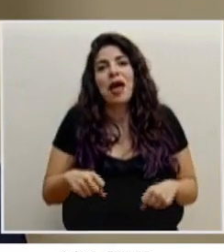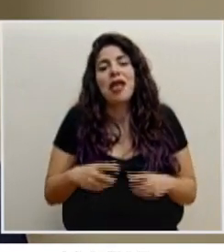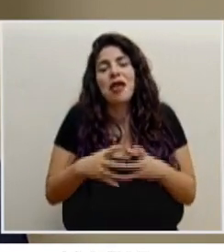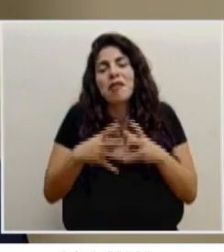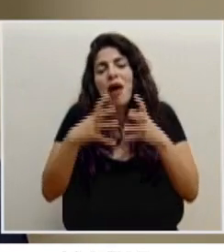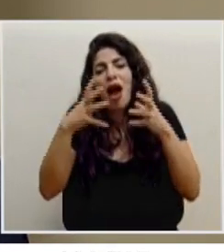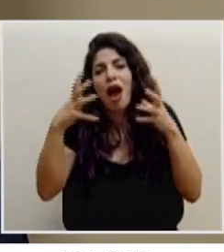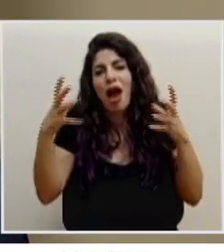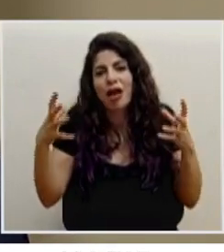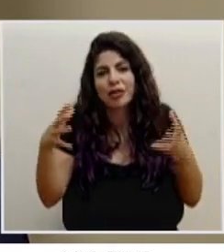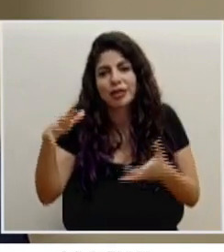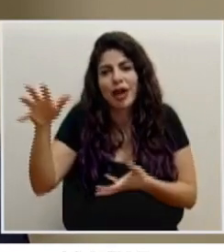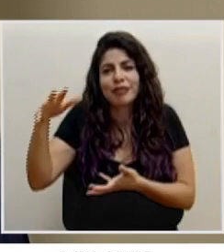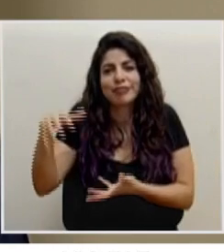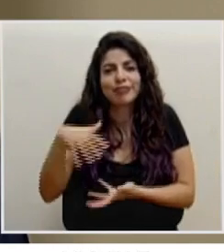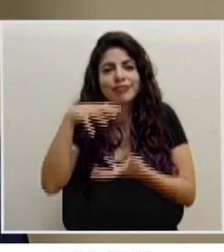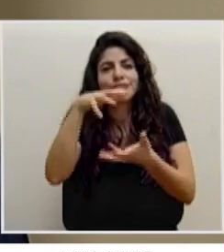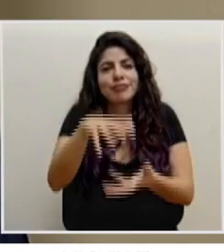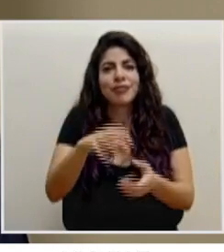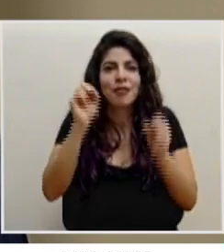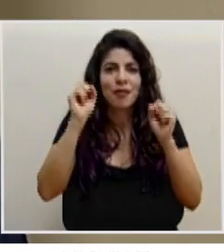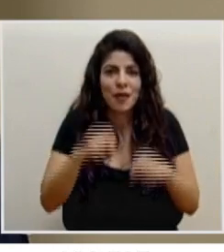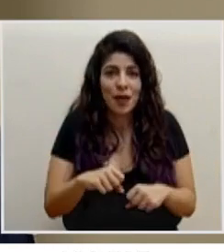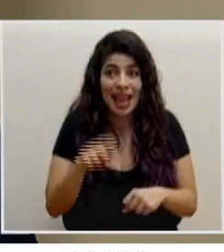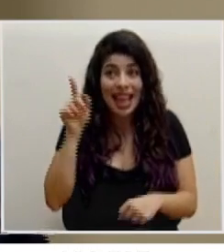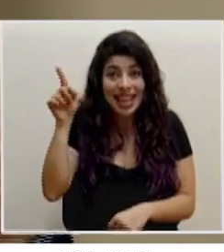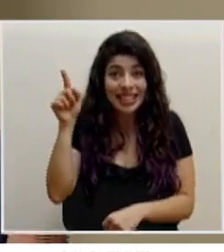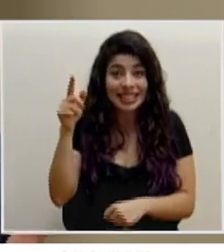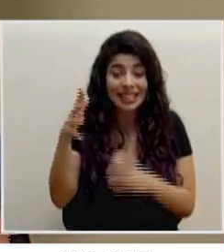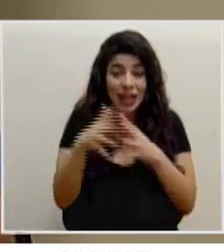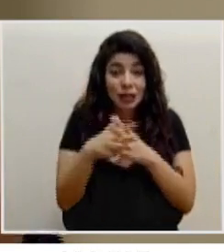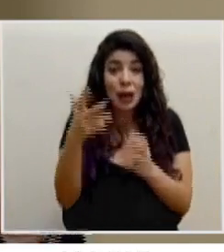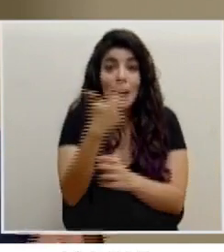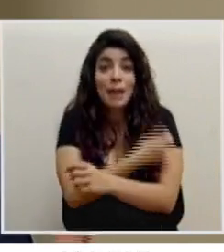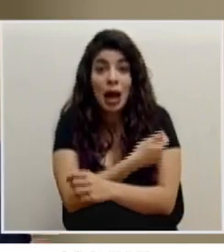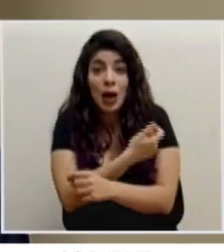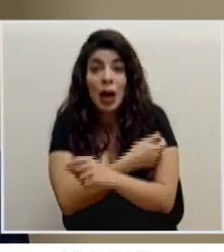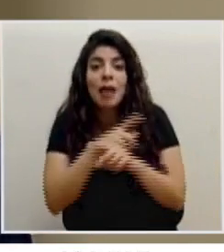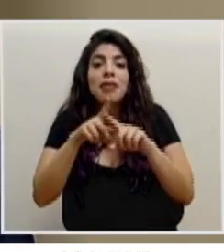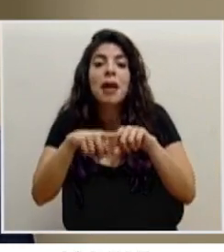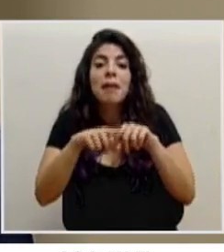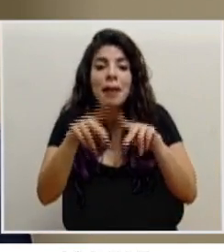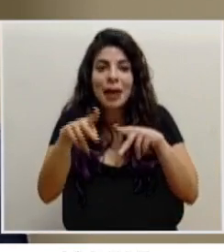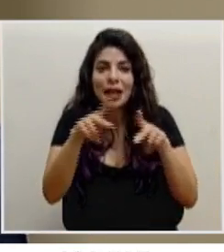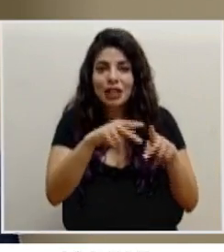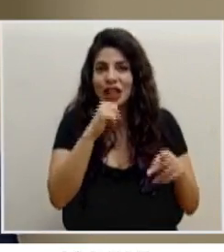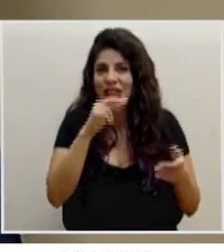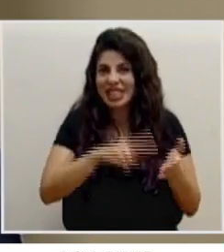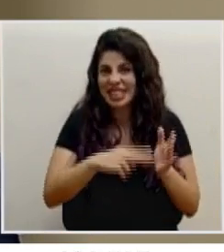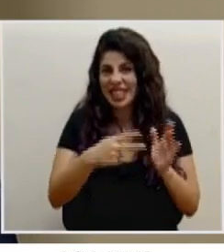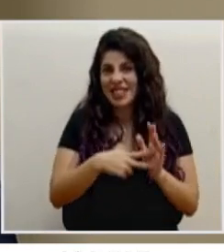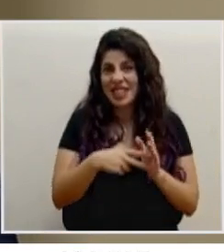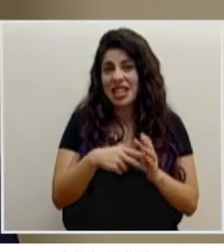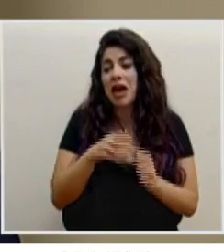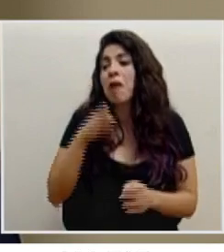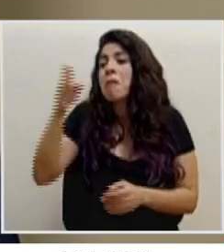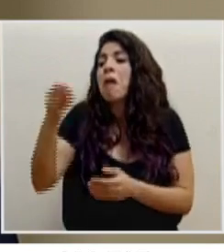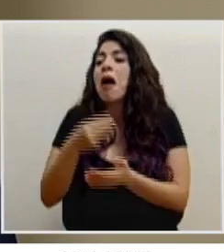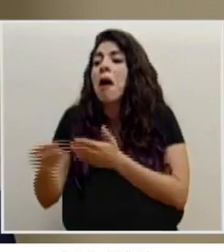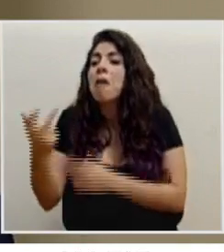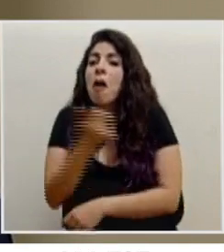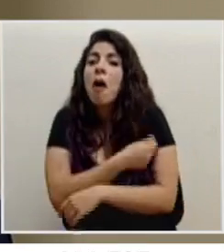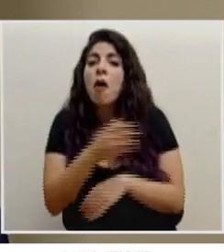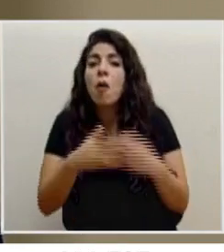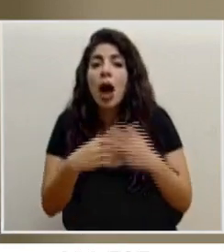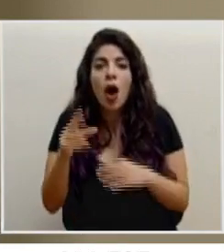enorme, y igual esas vacunas también están siendo puestas de acuerdo a la población, ¿verdad? O sea, no es que tampoco está ahí la compra la vacuna, sino que está